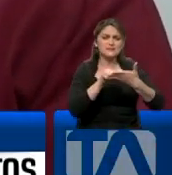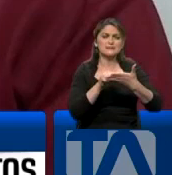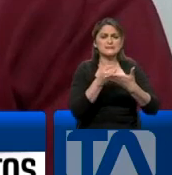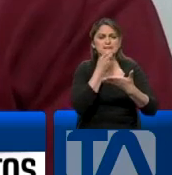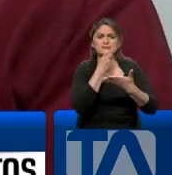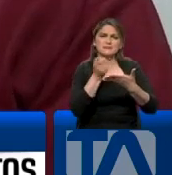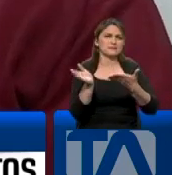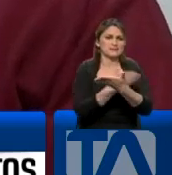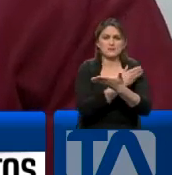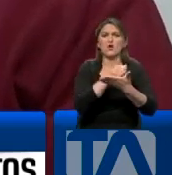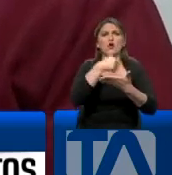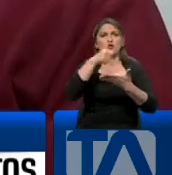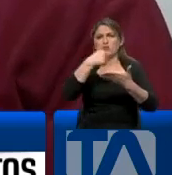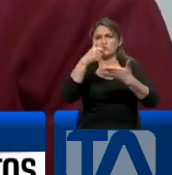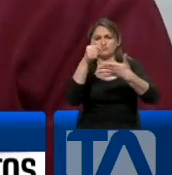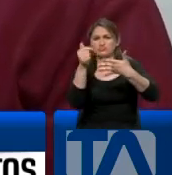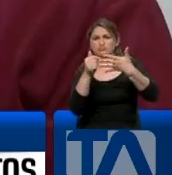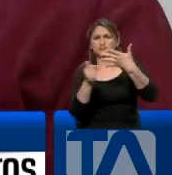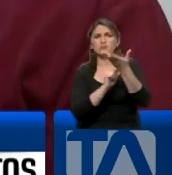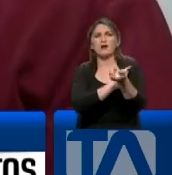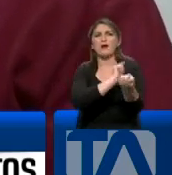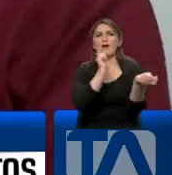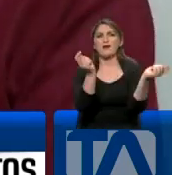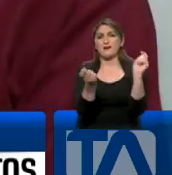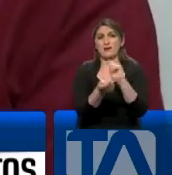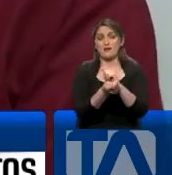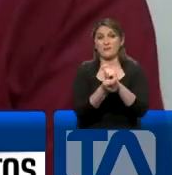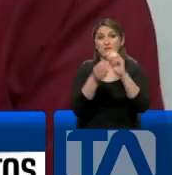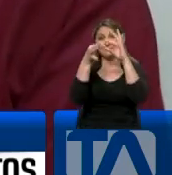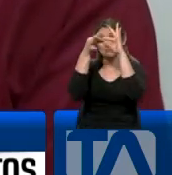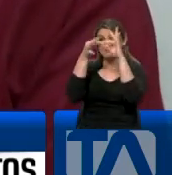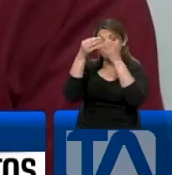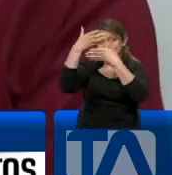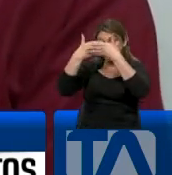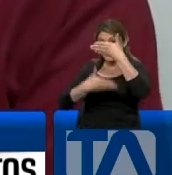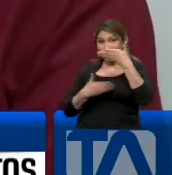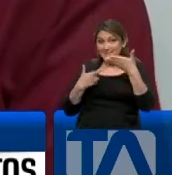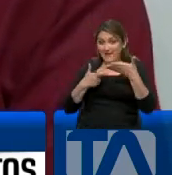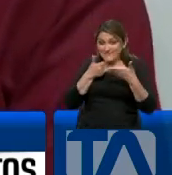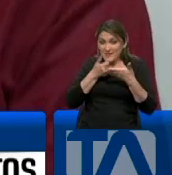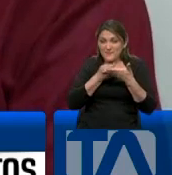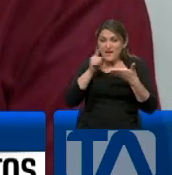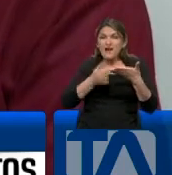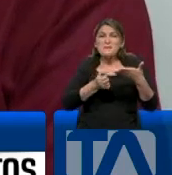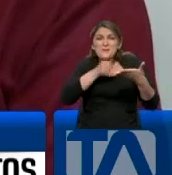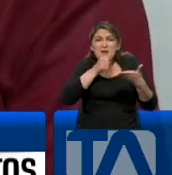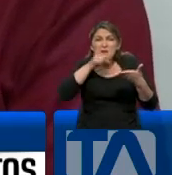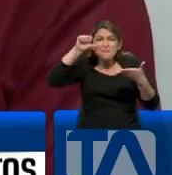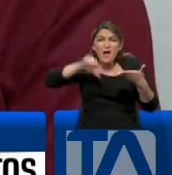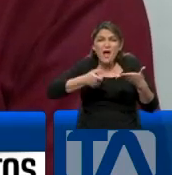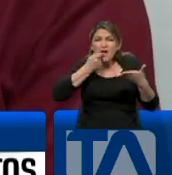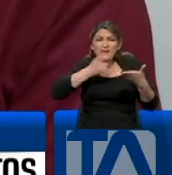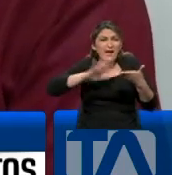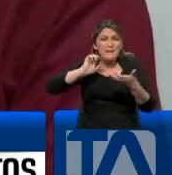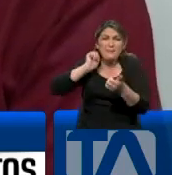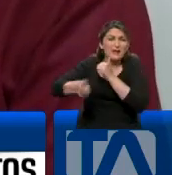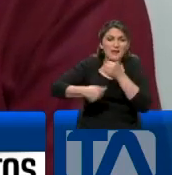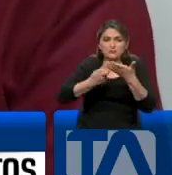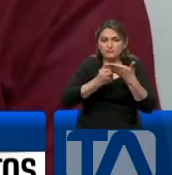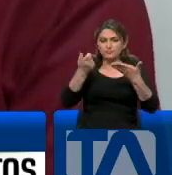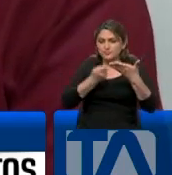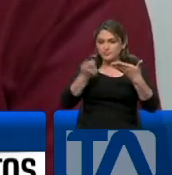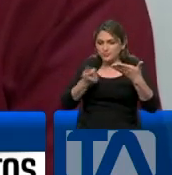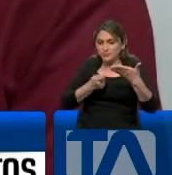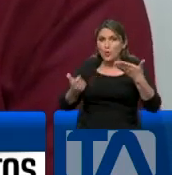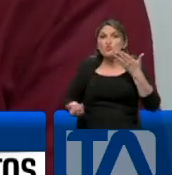una vez que esté todo eso, se presentará el documento al Ministerio de Salud para la undécima revisión, o sea,